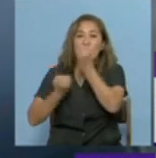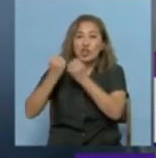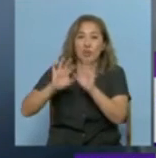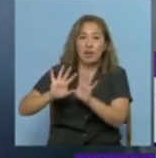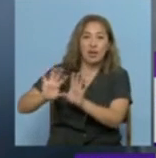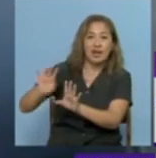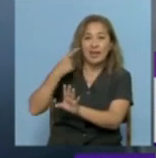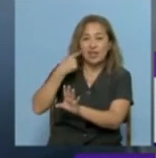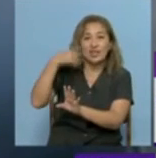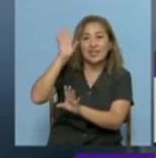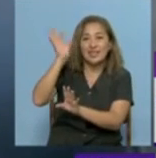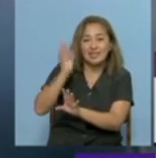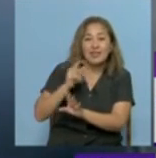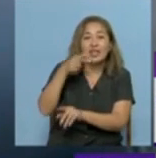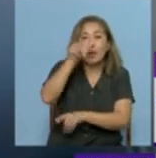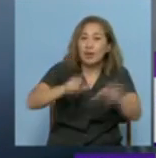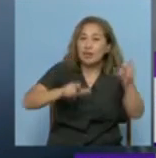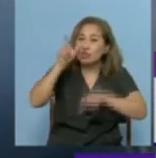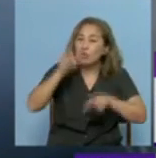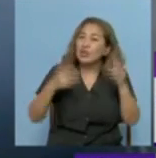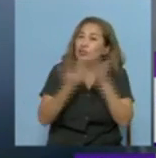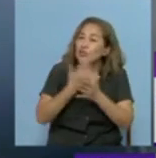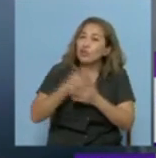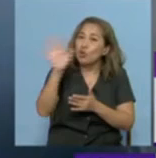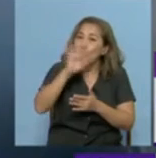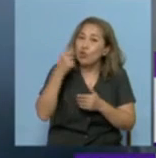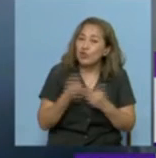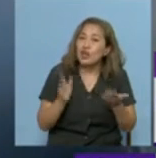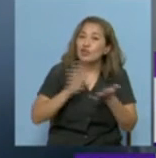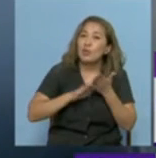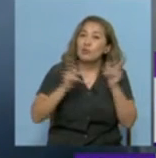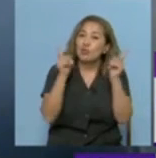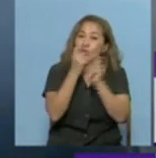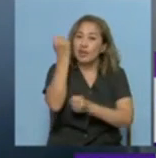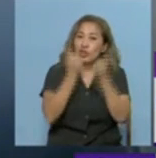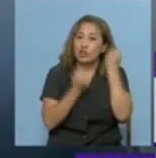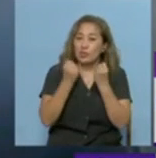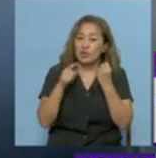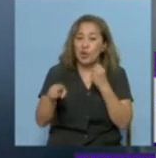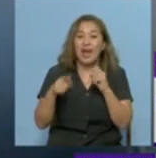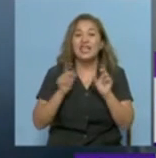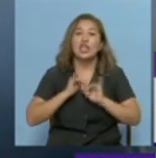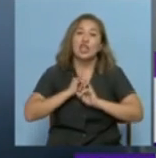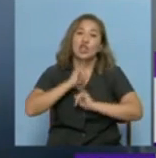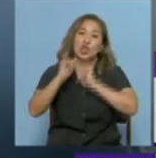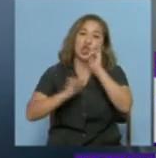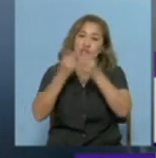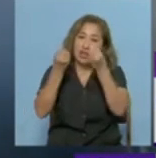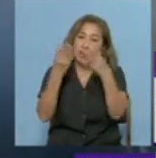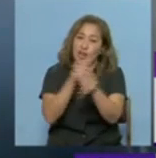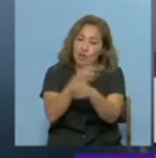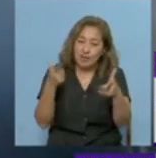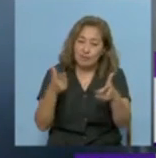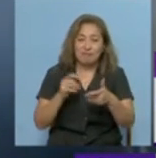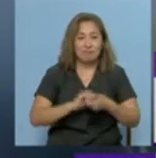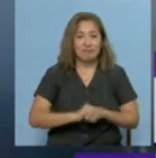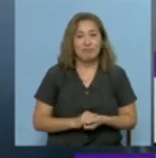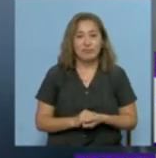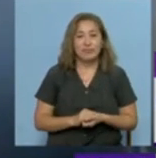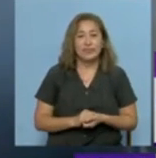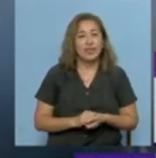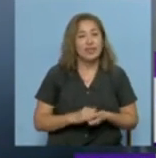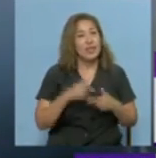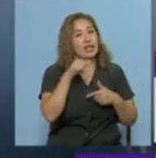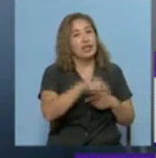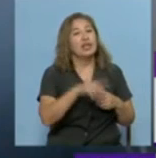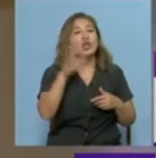que son las que influyen en la vida diaria y cotidiana de los argentinos, porque allí no tiene ninguna buena noticia para darle a los argentinos.